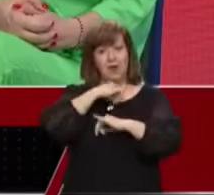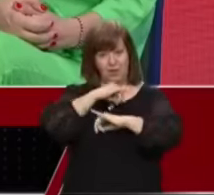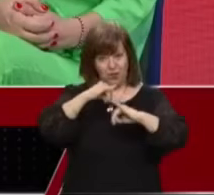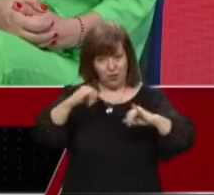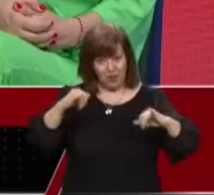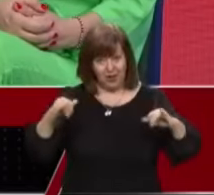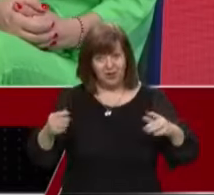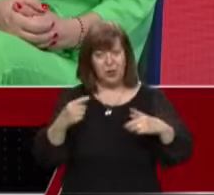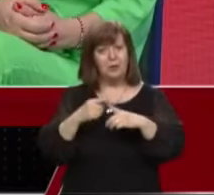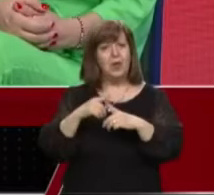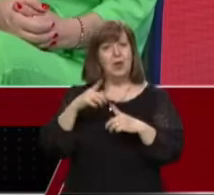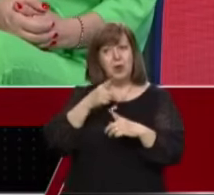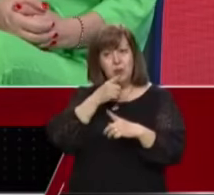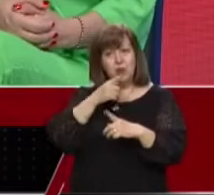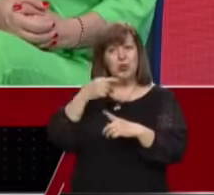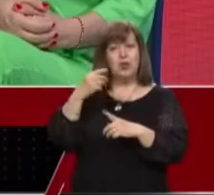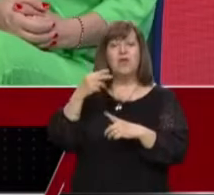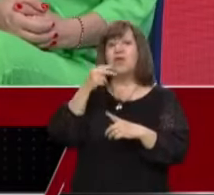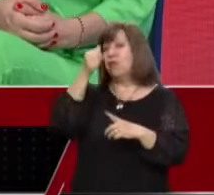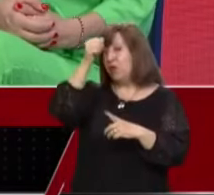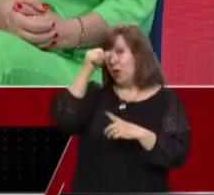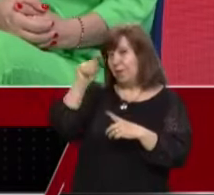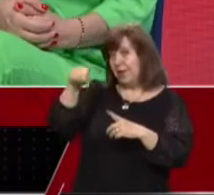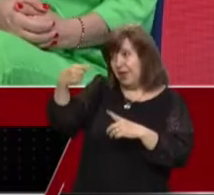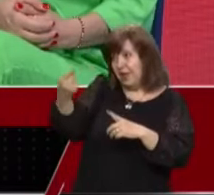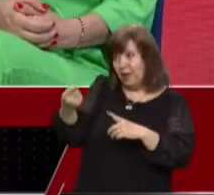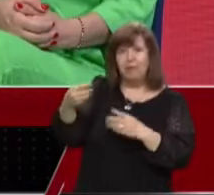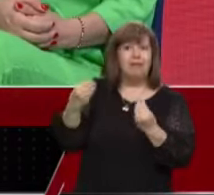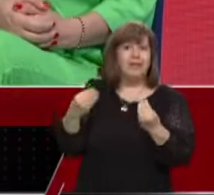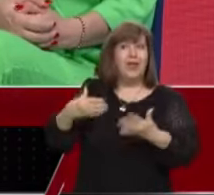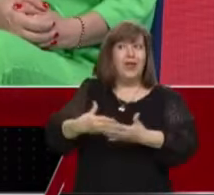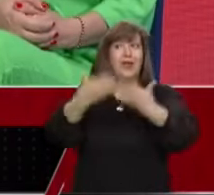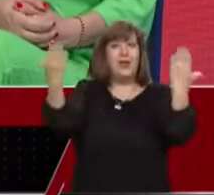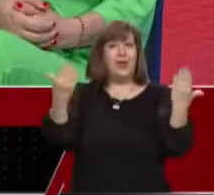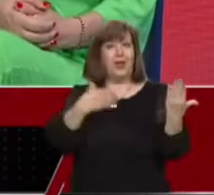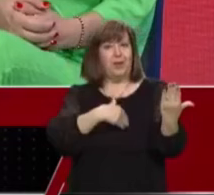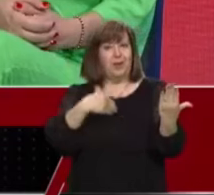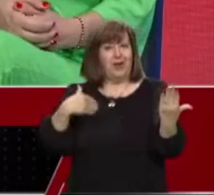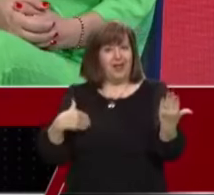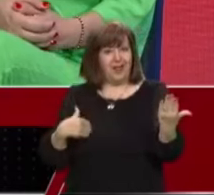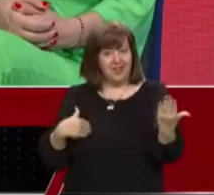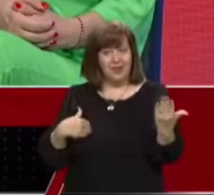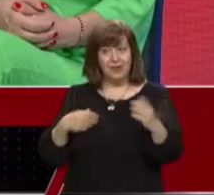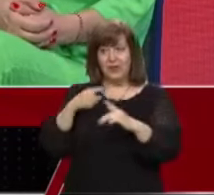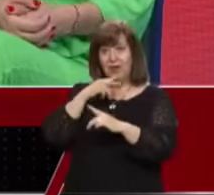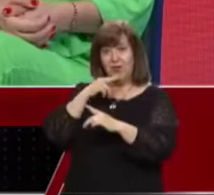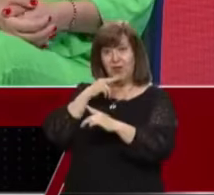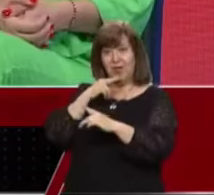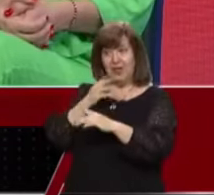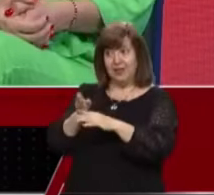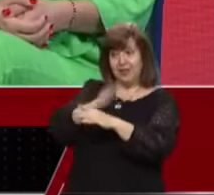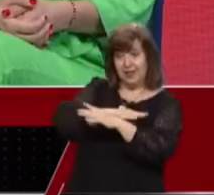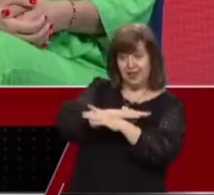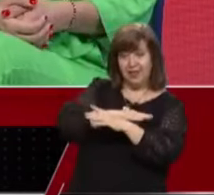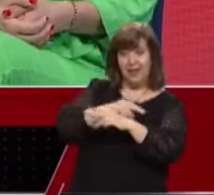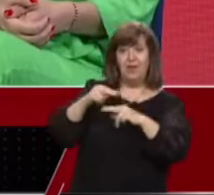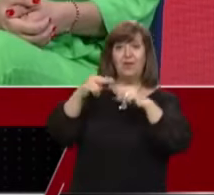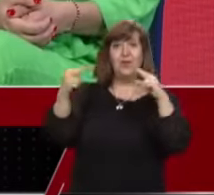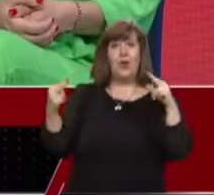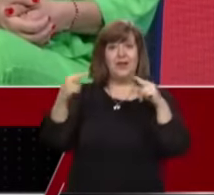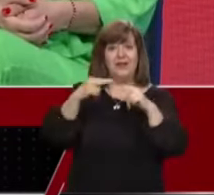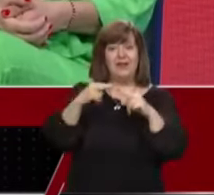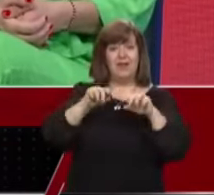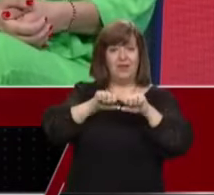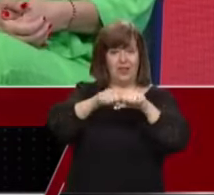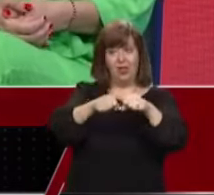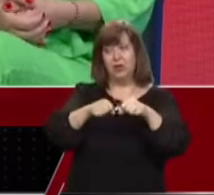se viene un fin de semana recargado porque el domingo es el Día de la Madre, pero a su vez el viernes es feriado puente y el